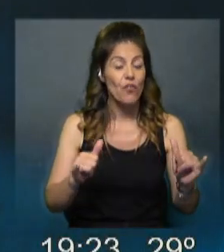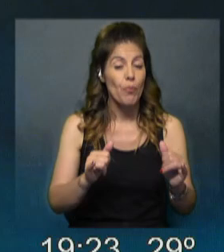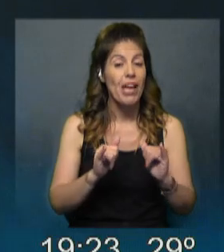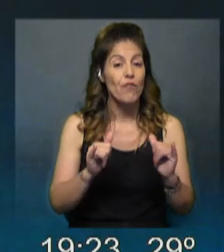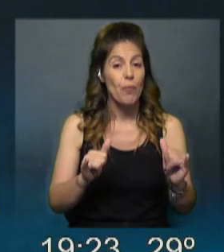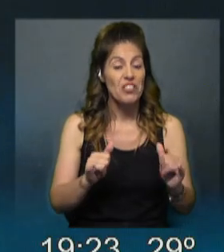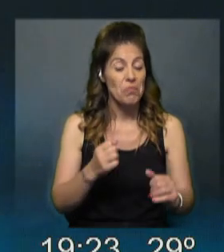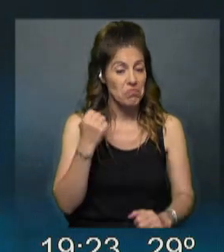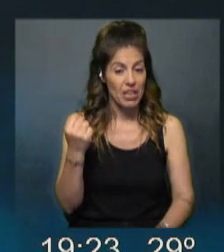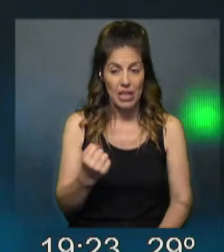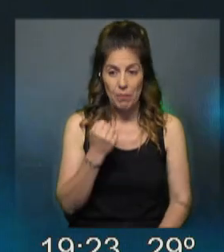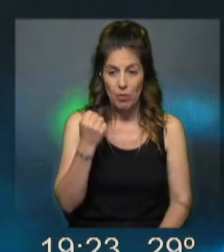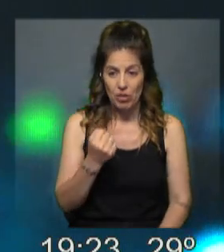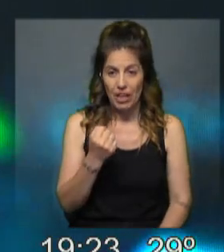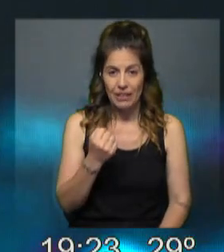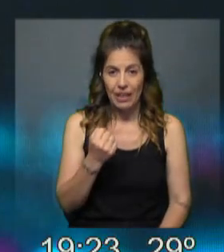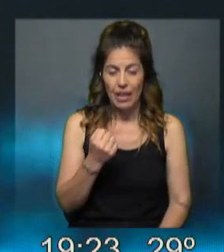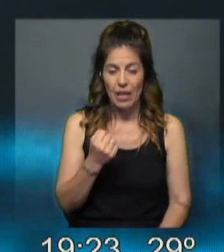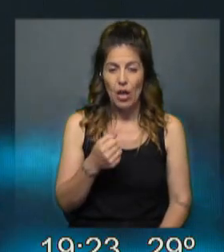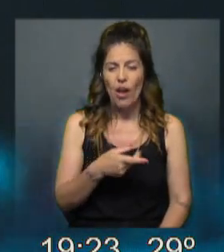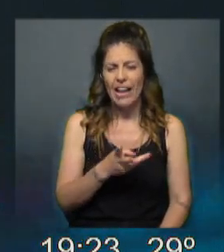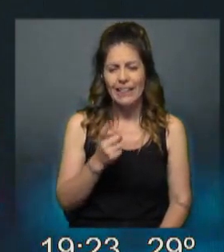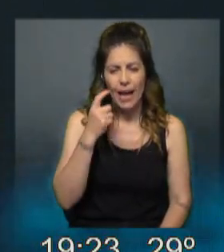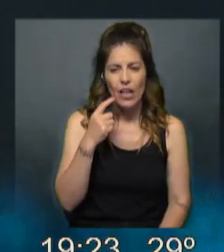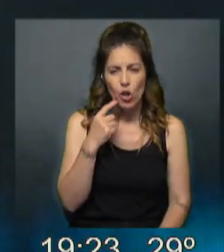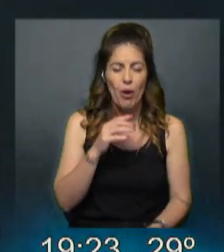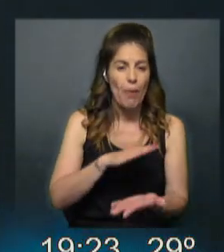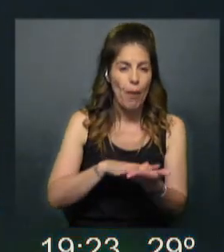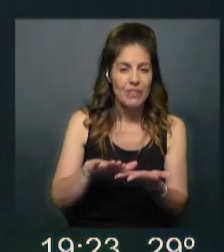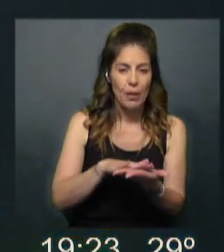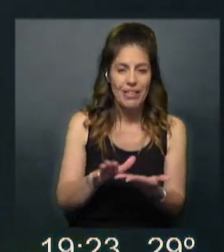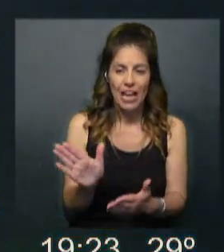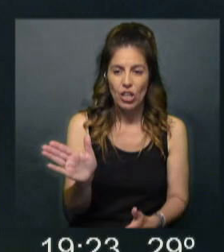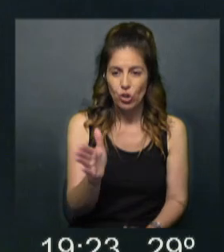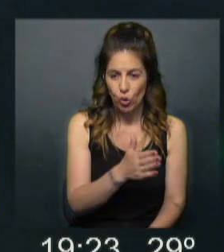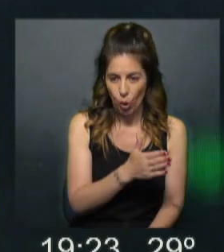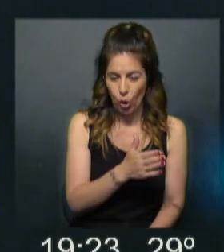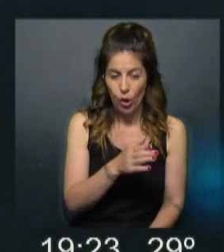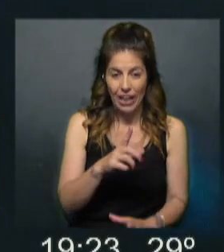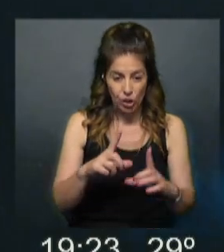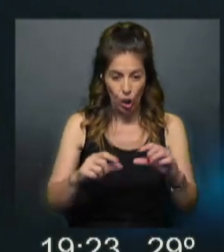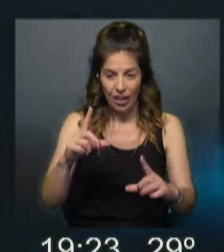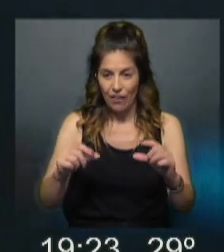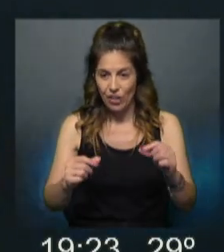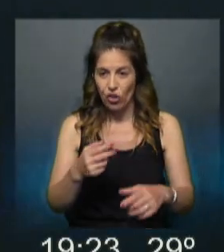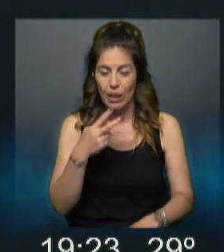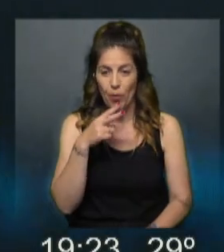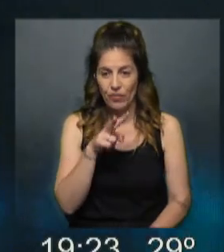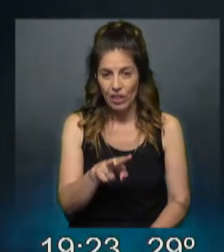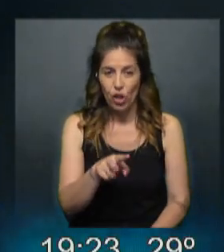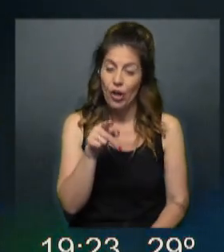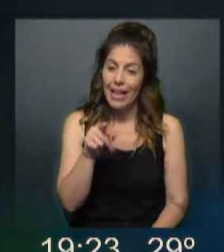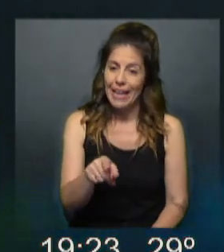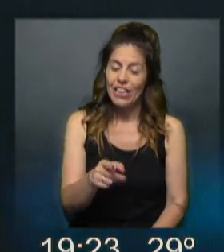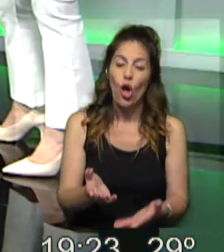relevantes sí puede ser una sopita de números pero ahora vamos a repasar juntos todo lo que implica cada cada uno de estos gráficos que estamos mirando acá lo que tenemos es